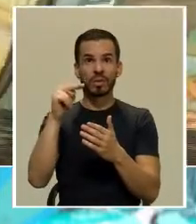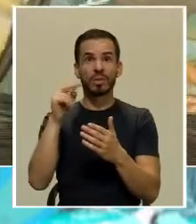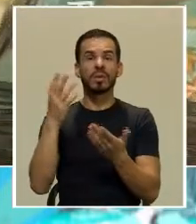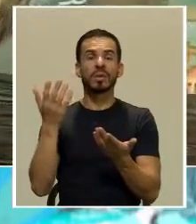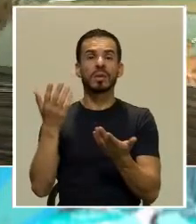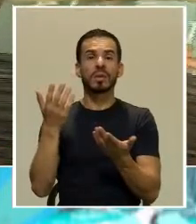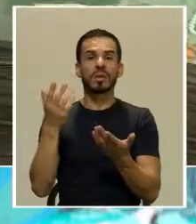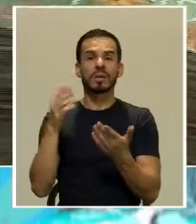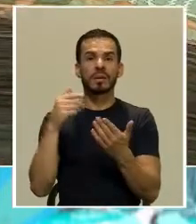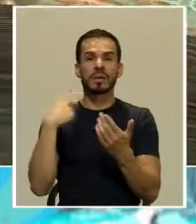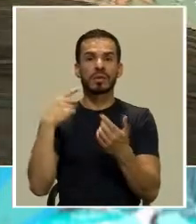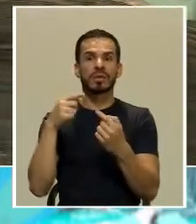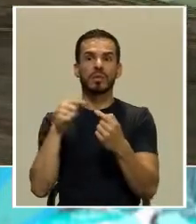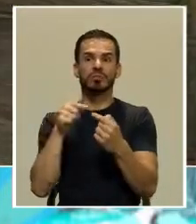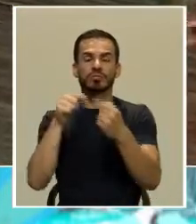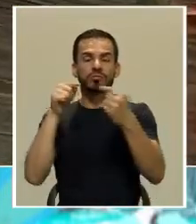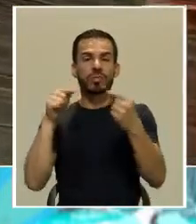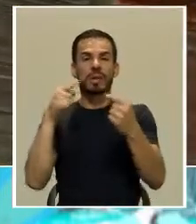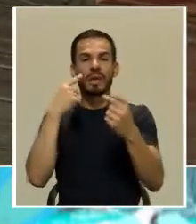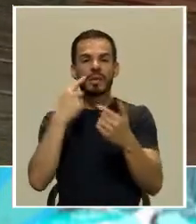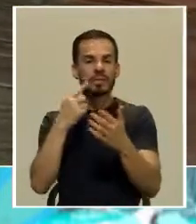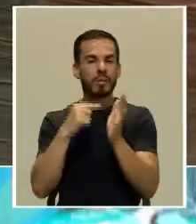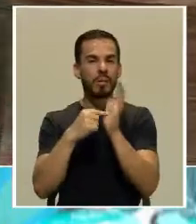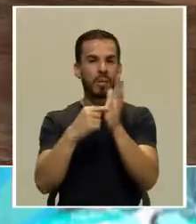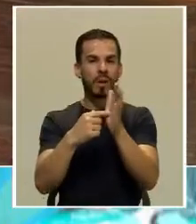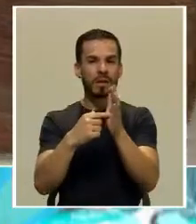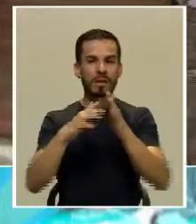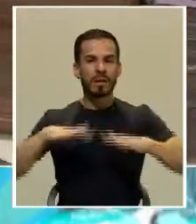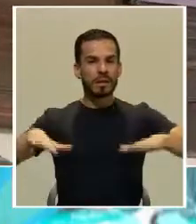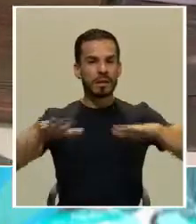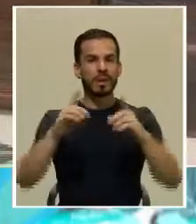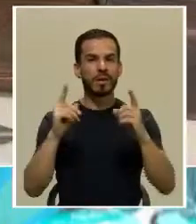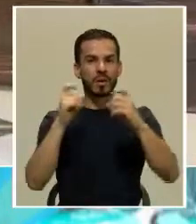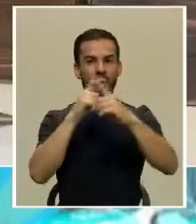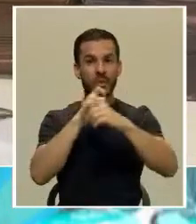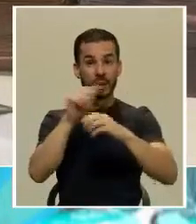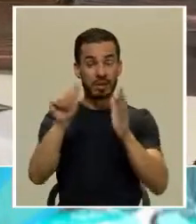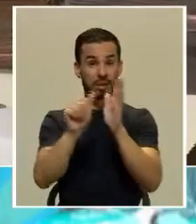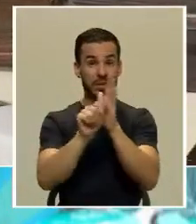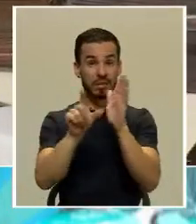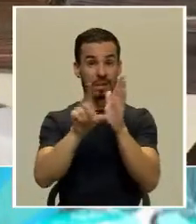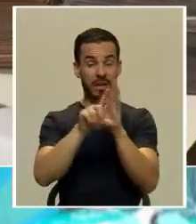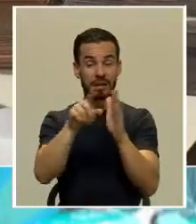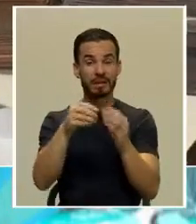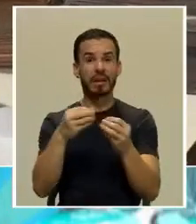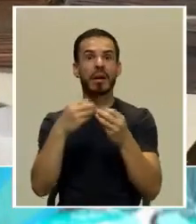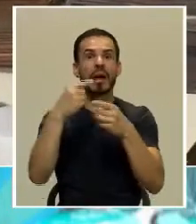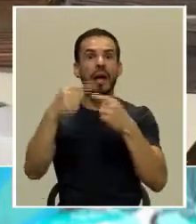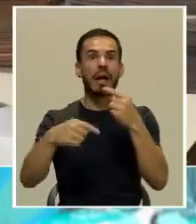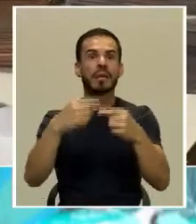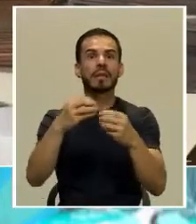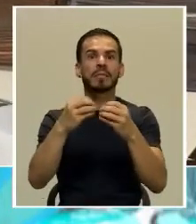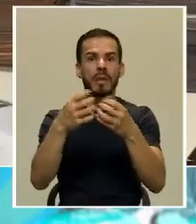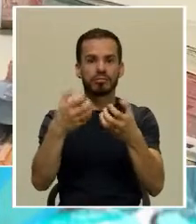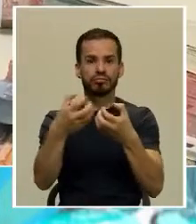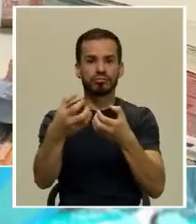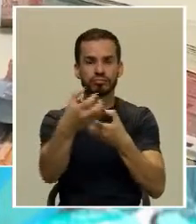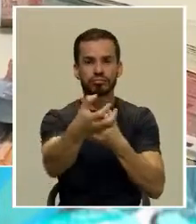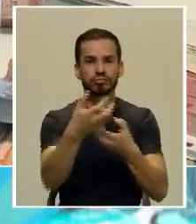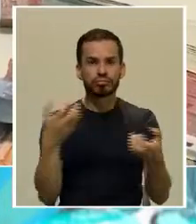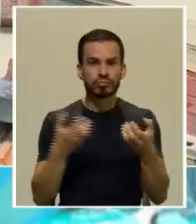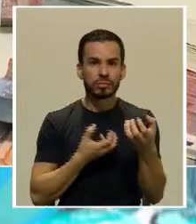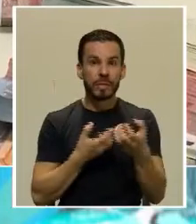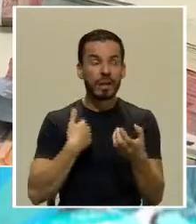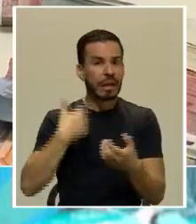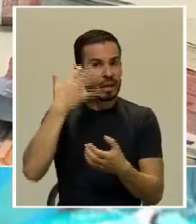son adversas y muestran un cuadro complicado en una asamblea legislativa cada vez más fragmentada. Y cuando